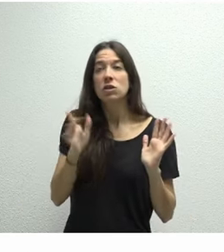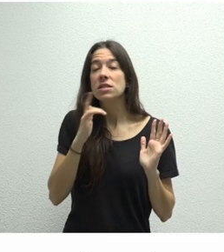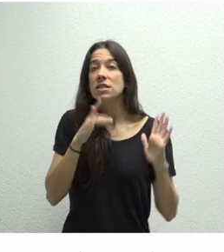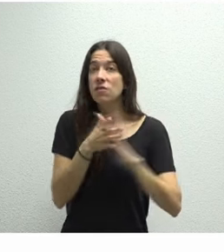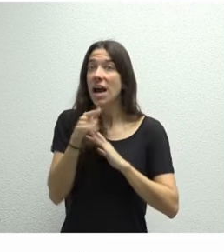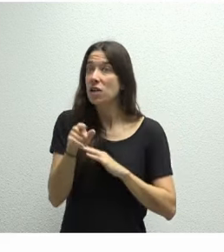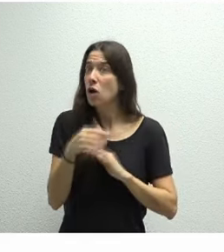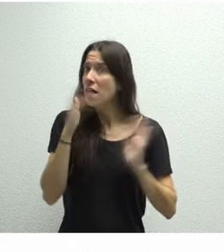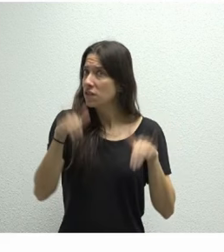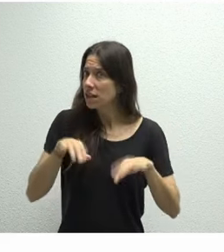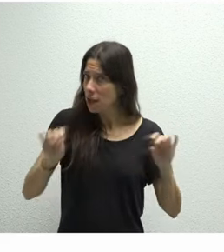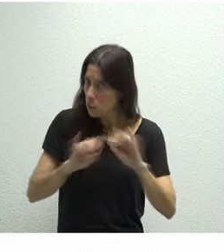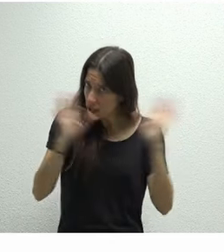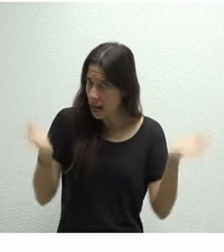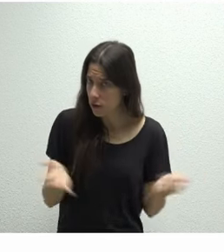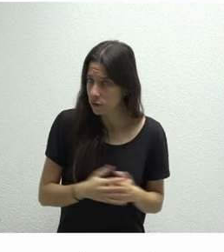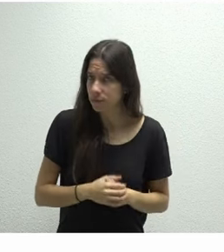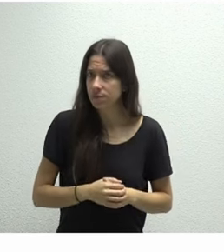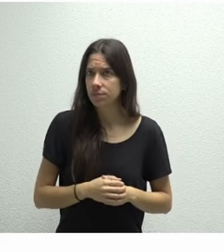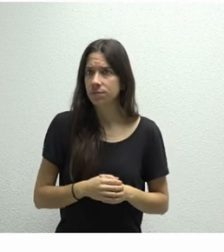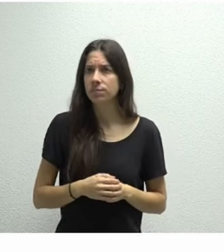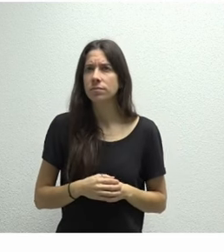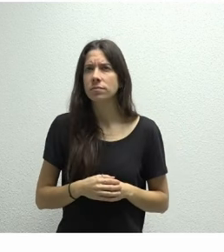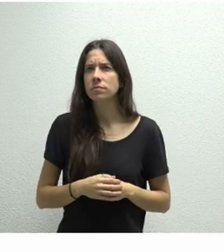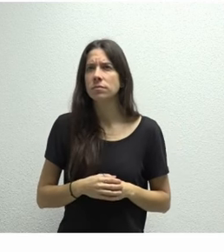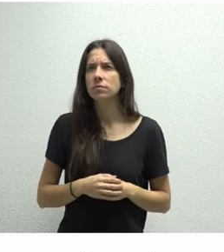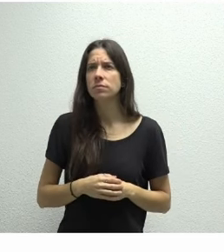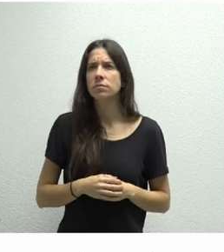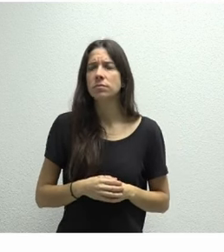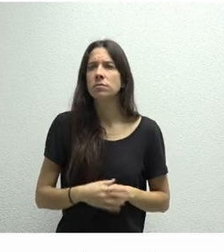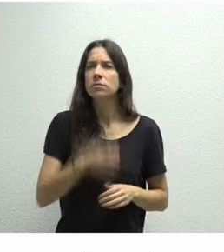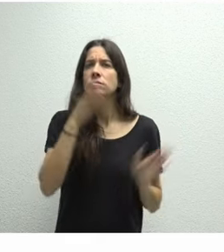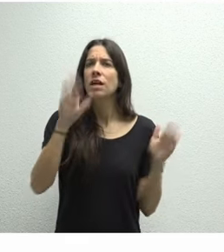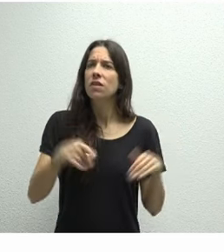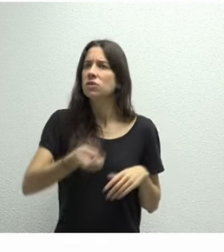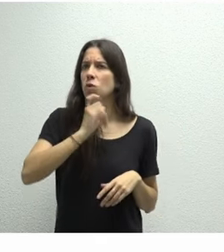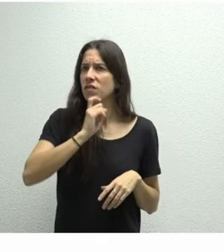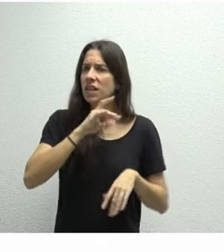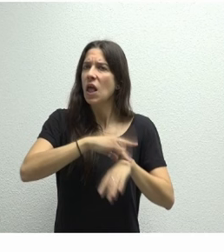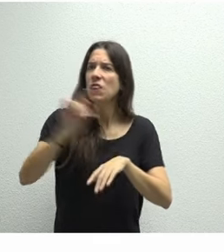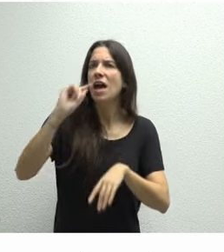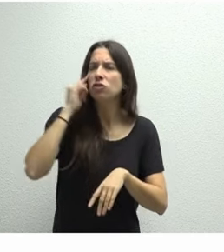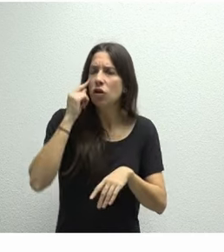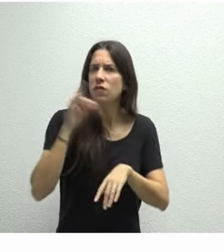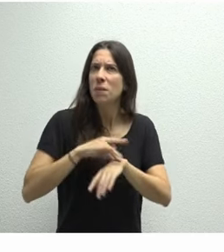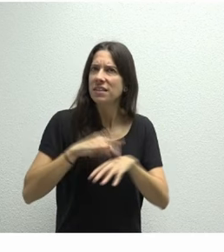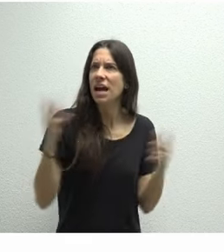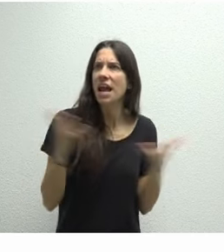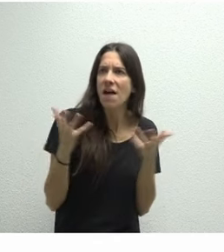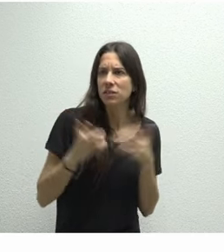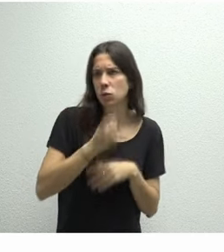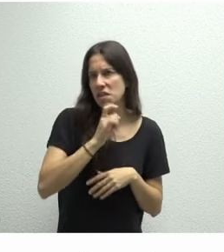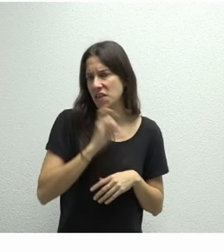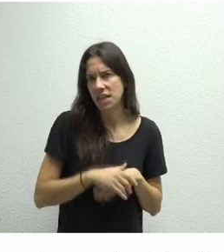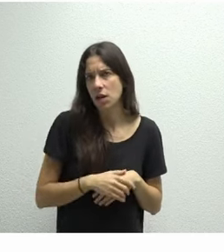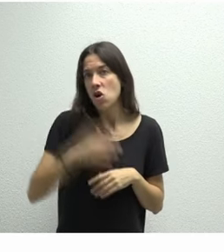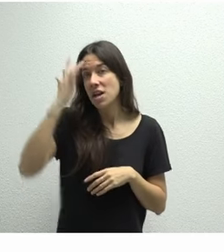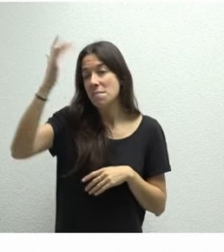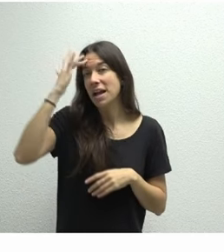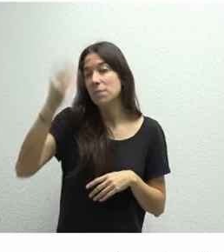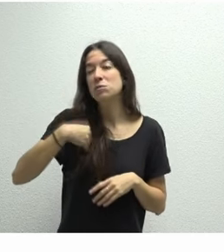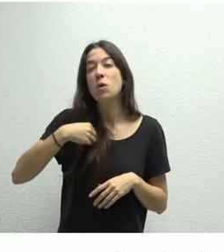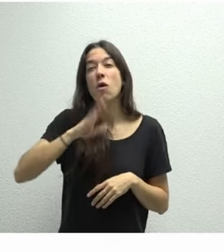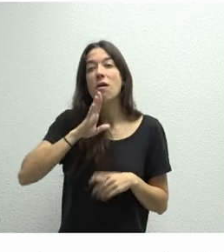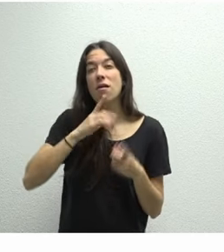no y Ah Es ol con la dificultad no de diagnosticar enfermedades graves imaginemos lo que consta en